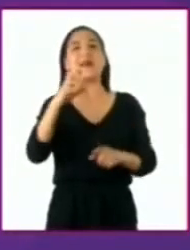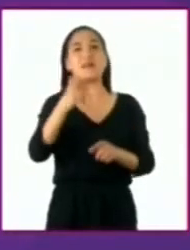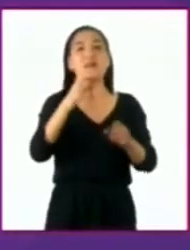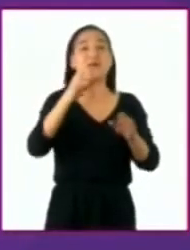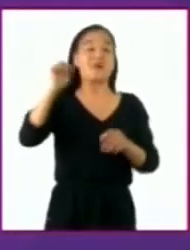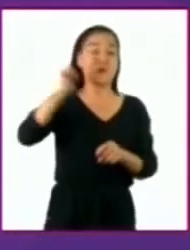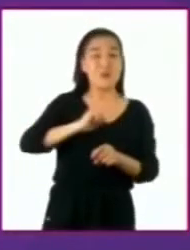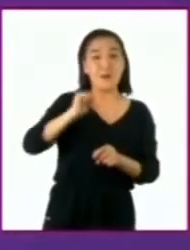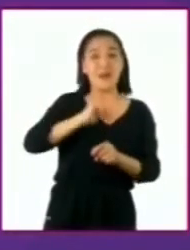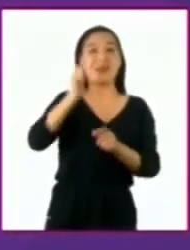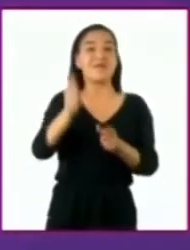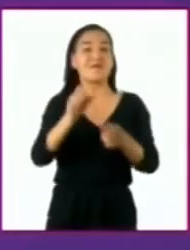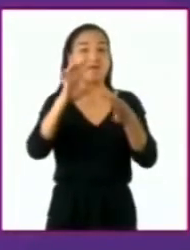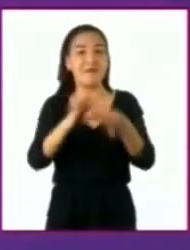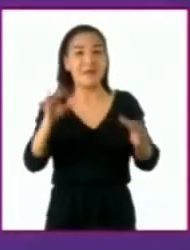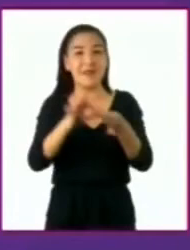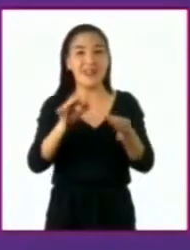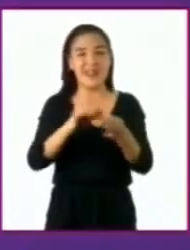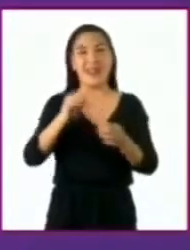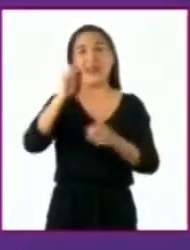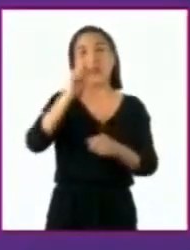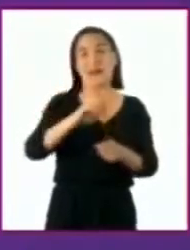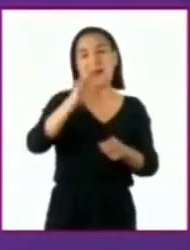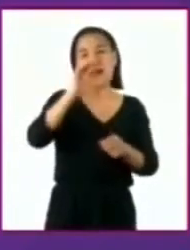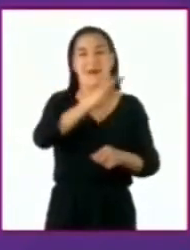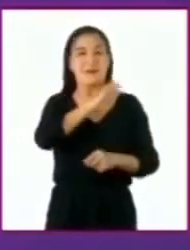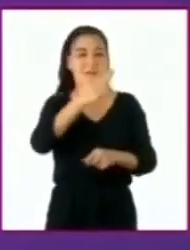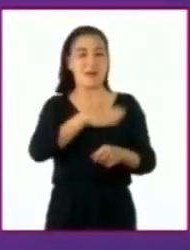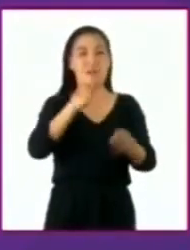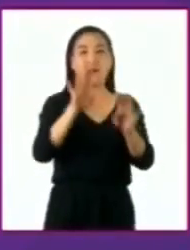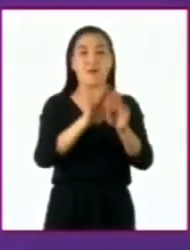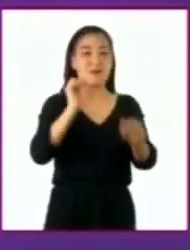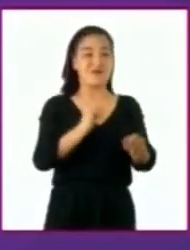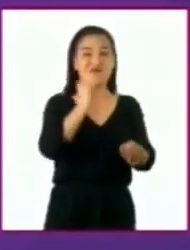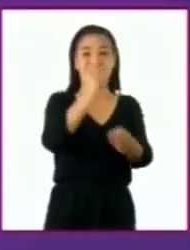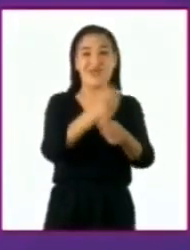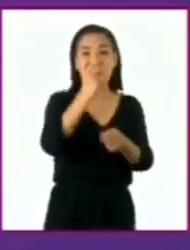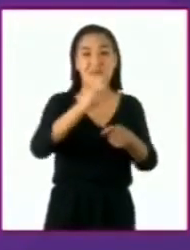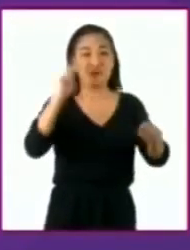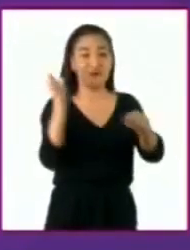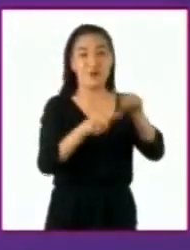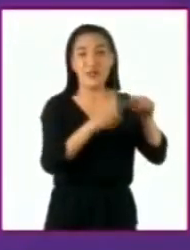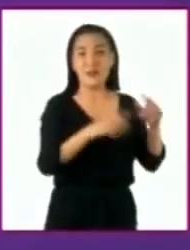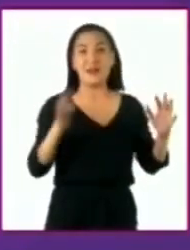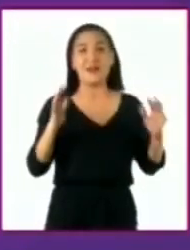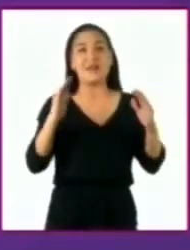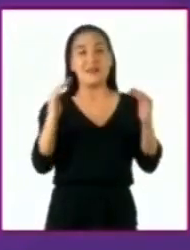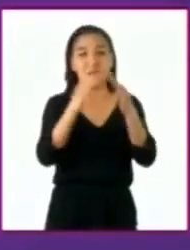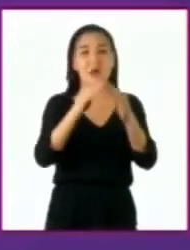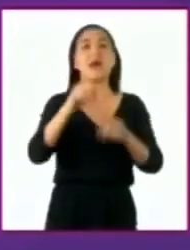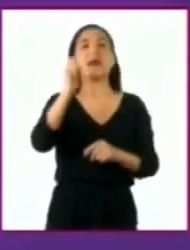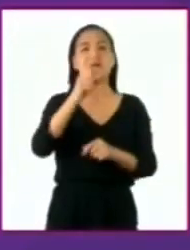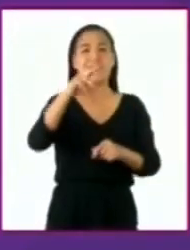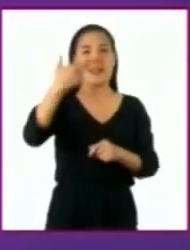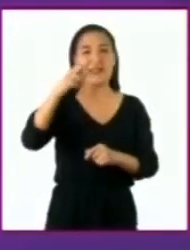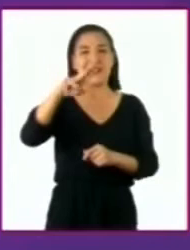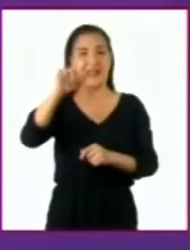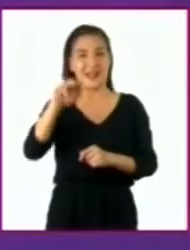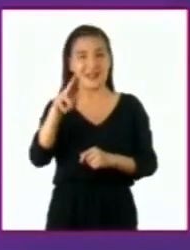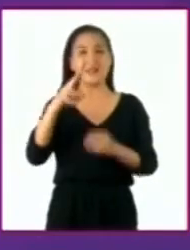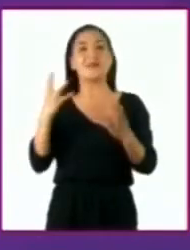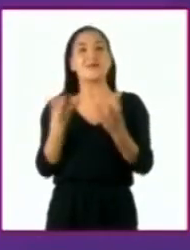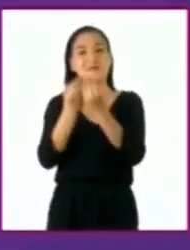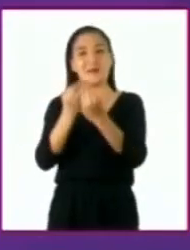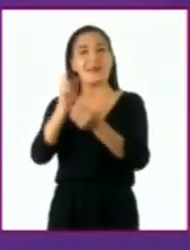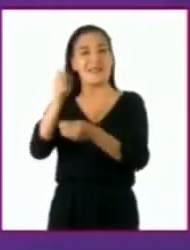los españoles destruían Tenochtitlan, Hernán Cortés vivía en una casa en Coyoacán con su esposa, doña Catalina Juárez